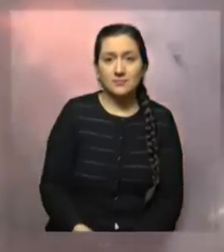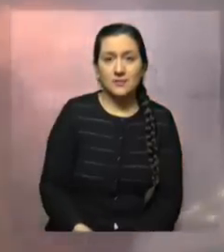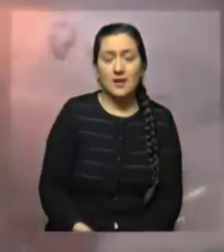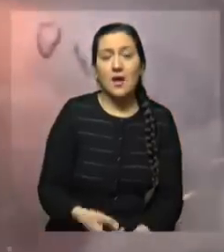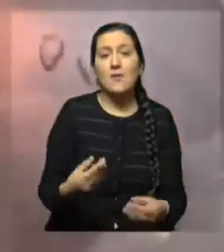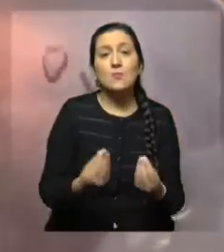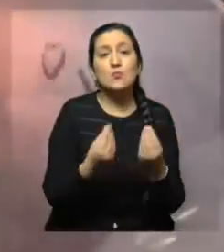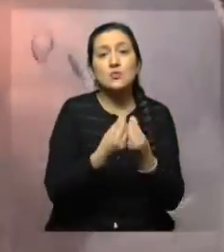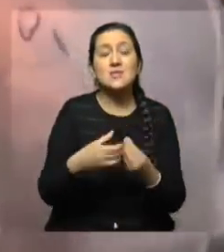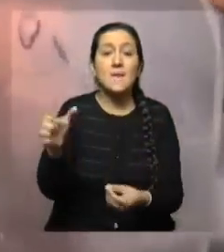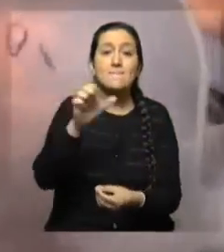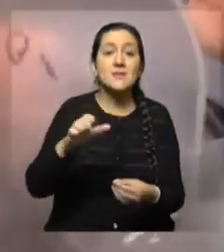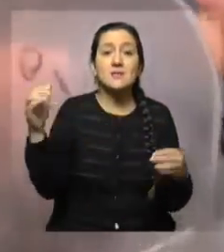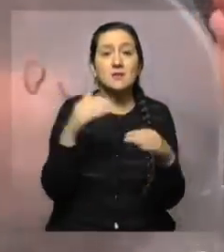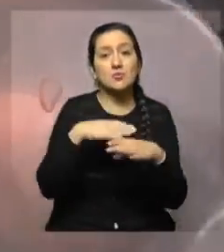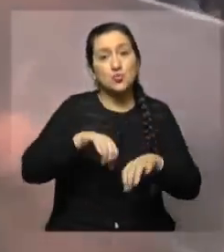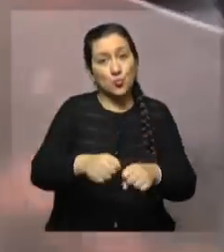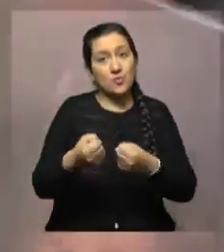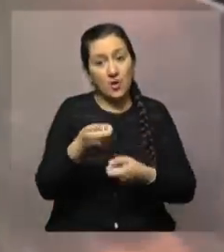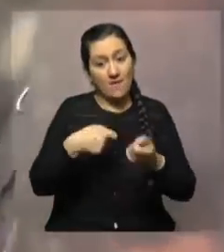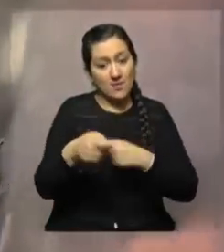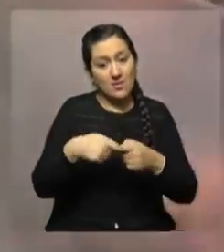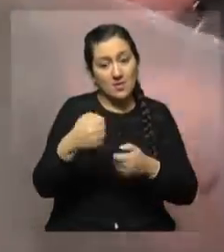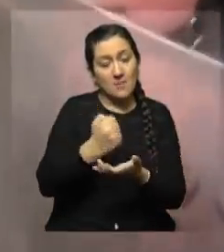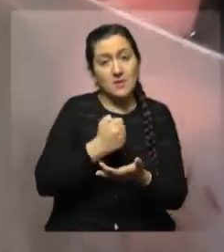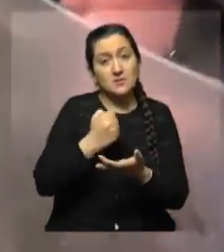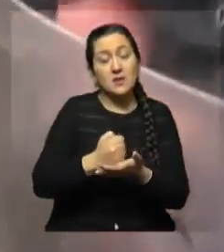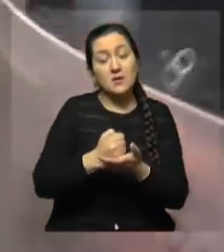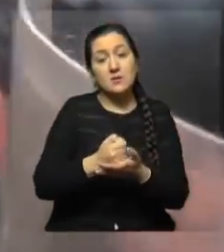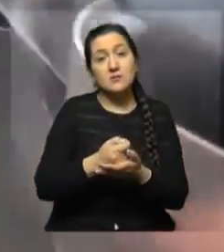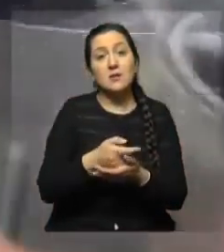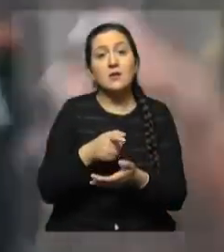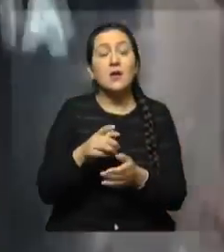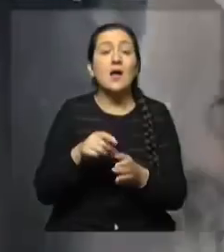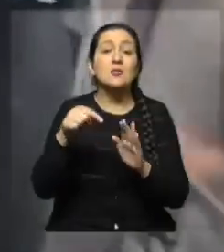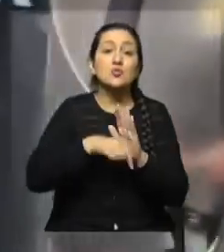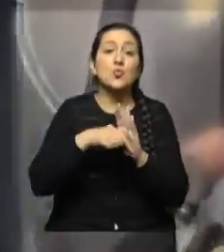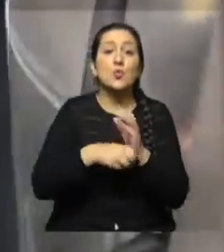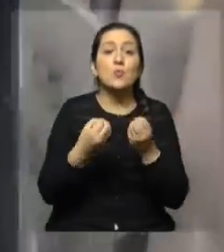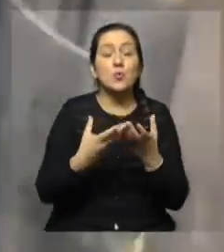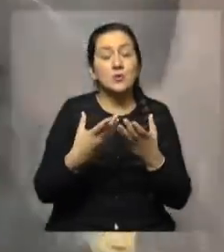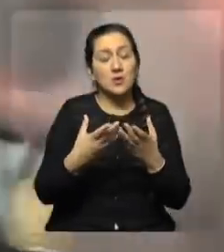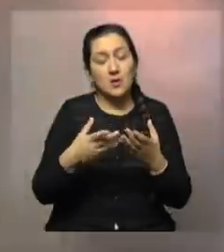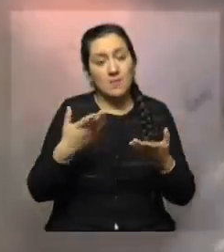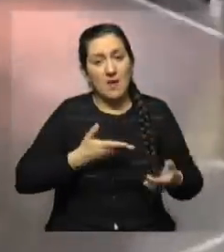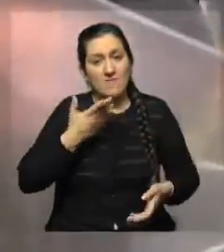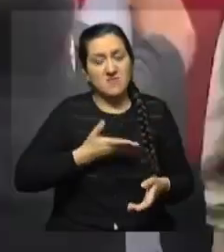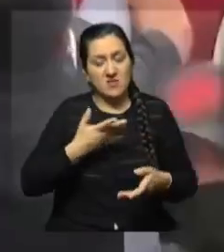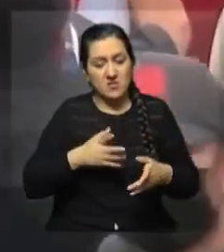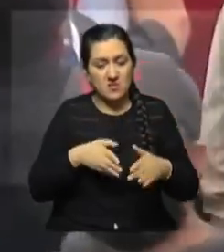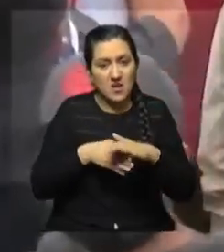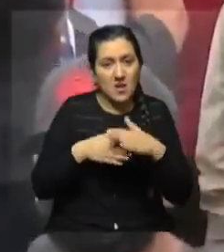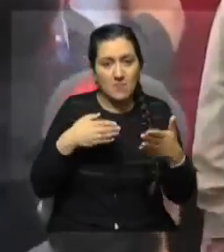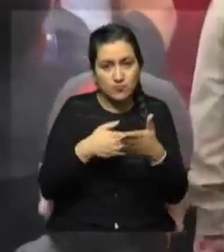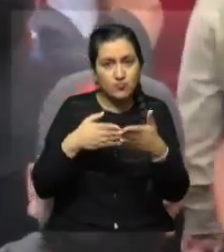varias empresas de transporte suspendieron la venta de pasajes a destinos del sur puesto que manifestantes se han apostado en el ingreso de las ciudades